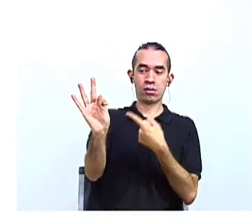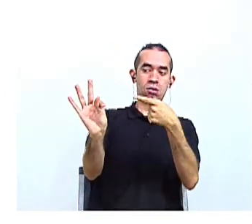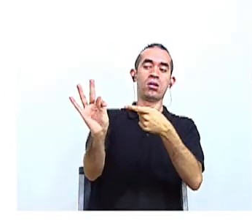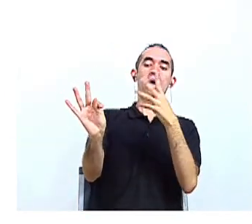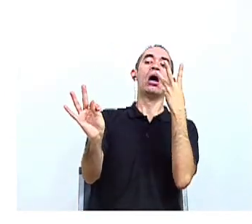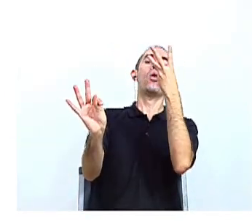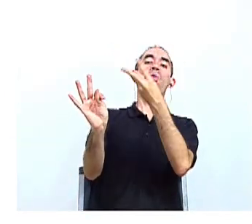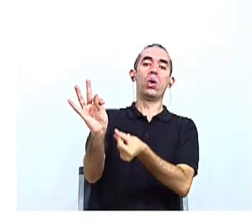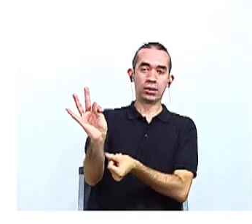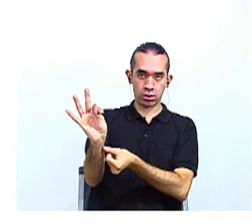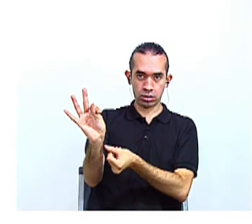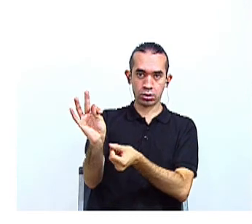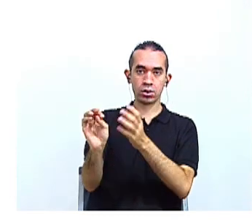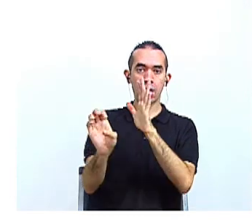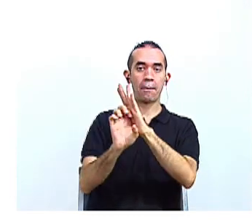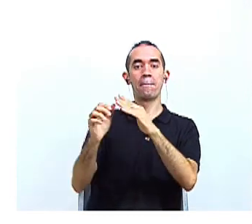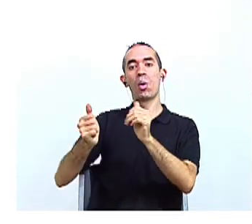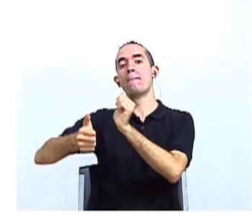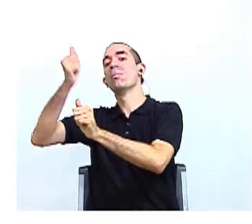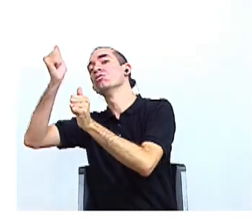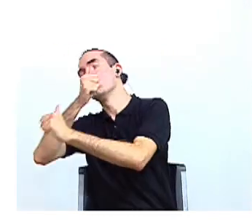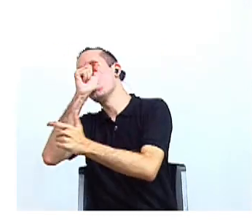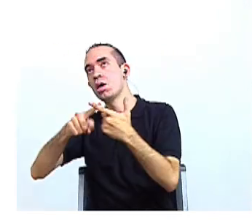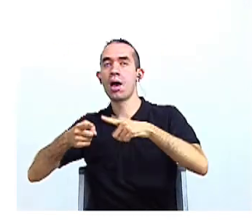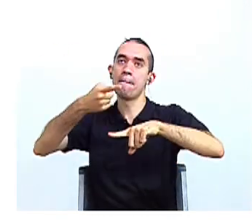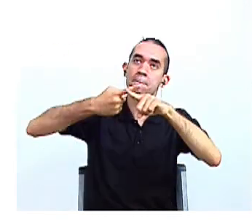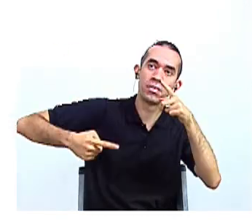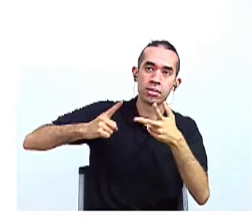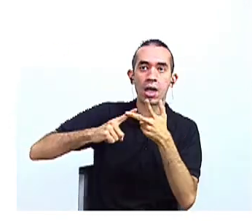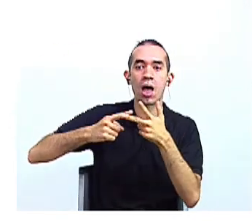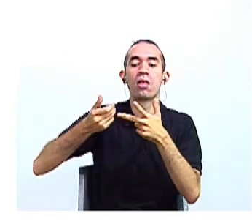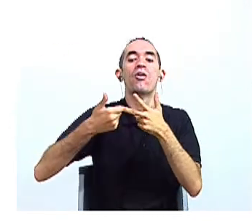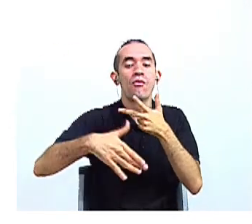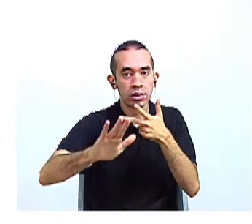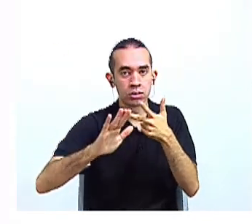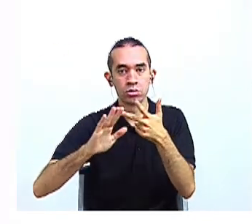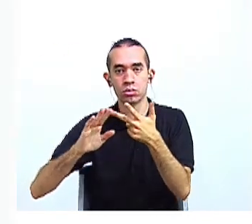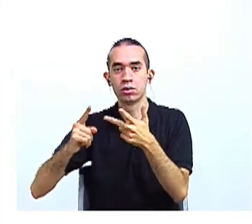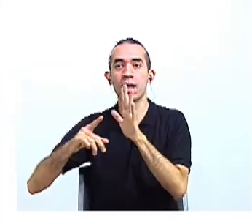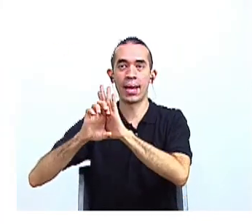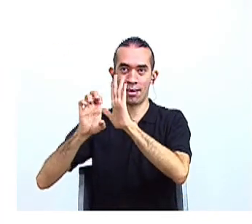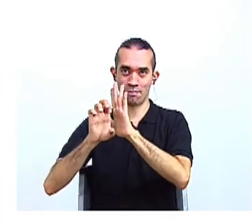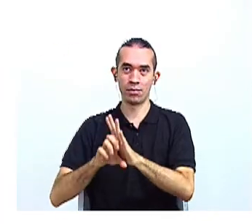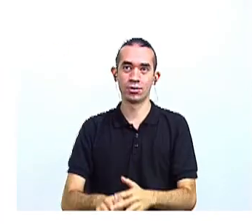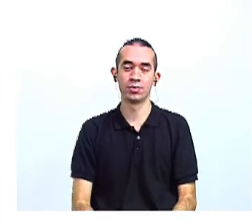una cantidad, por ejemplo, mayoría, mitad, resto, son ejemplos.